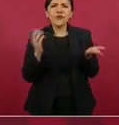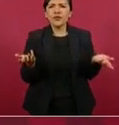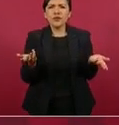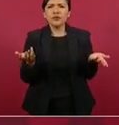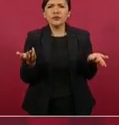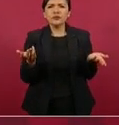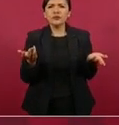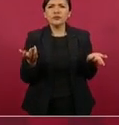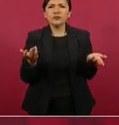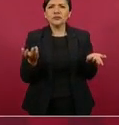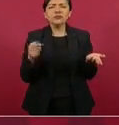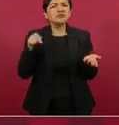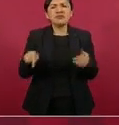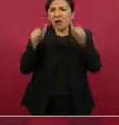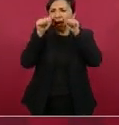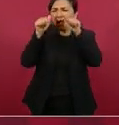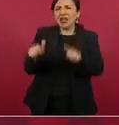No las despachaban